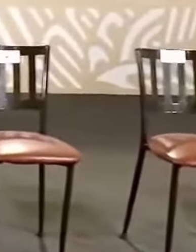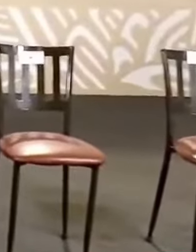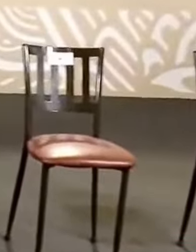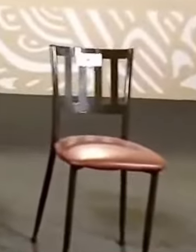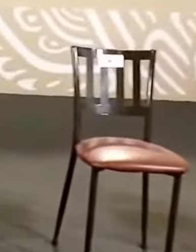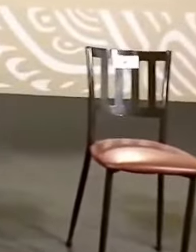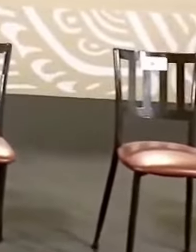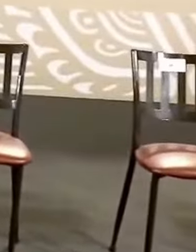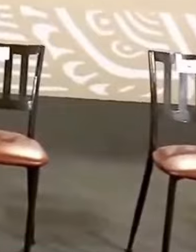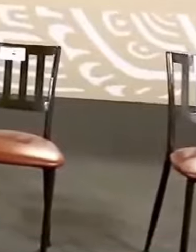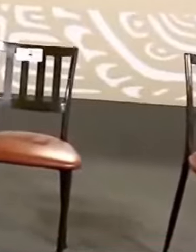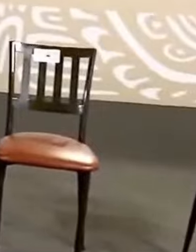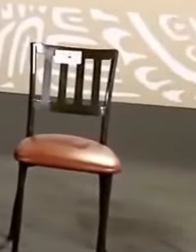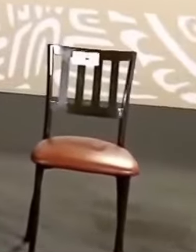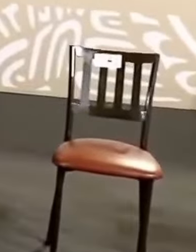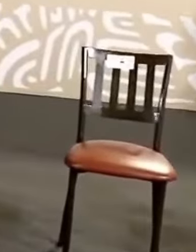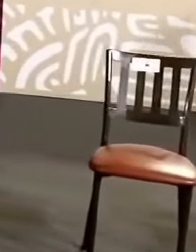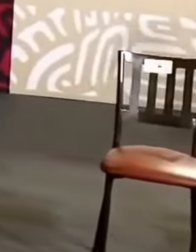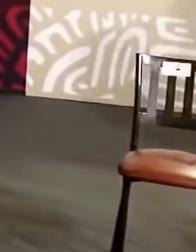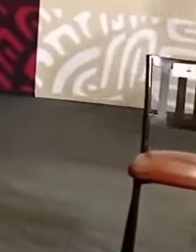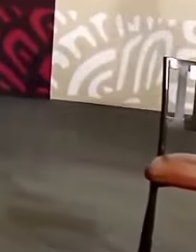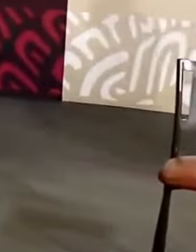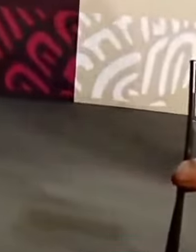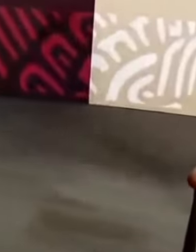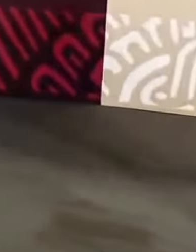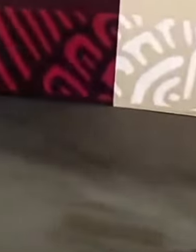Ánimo Ánimo Ánimo